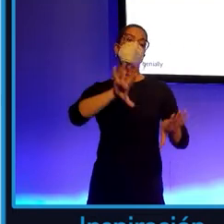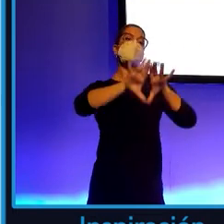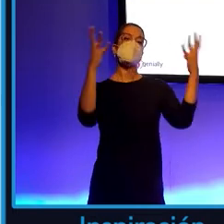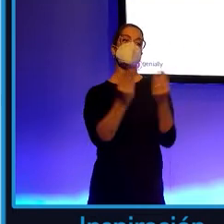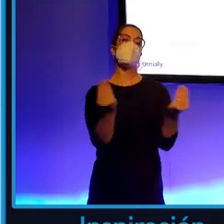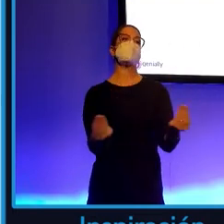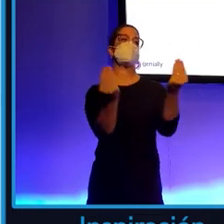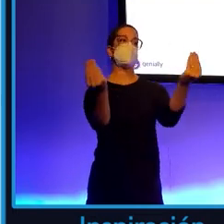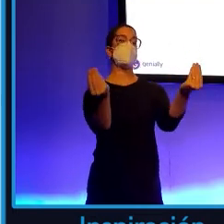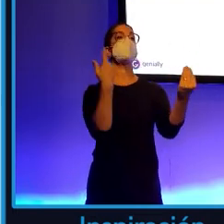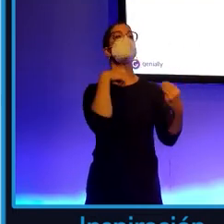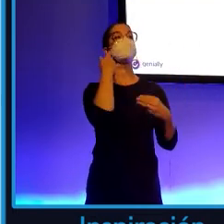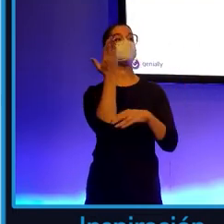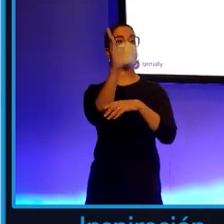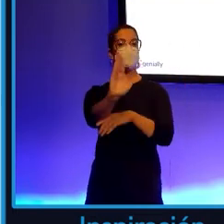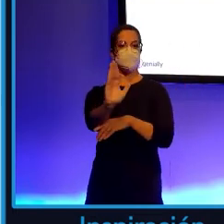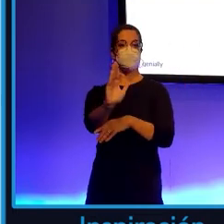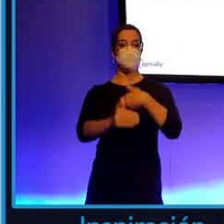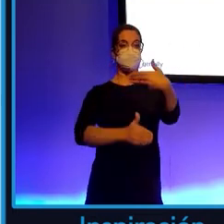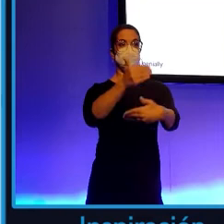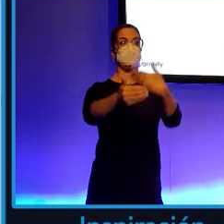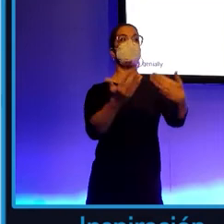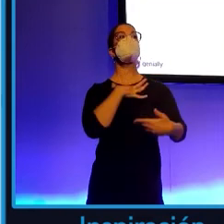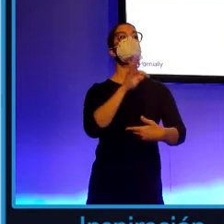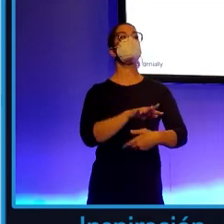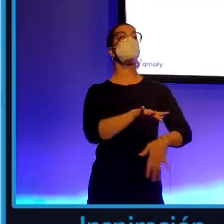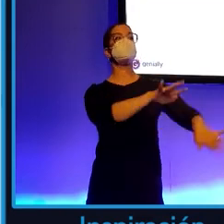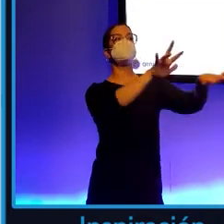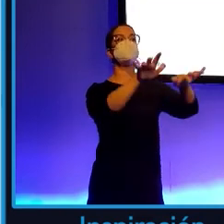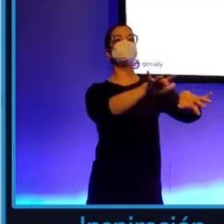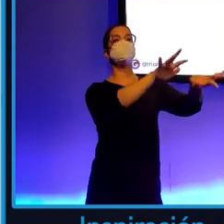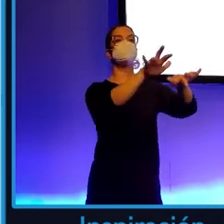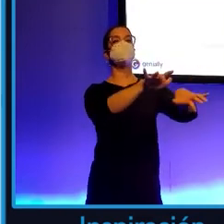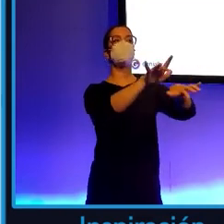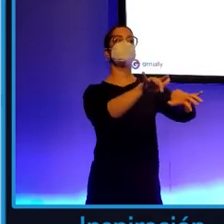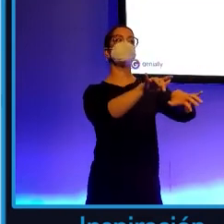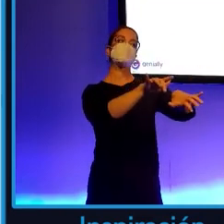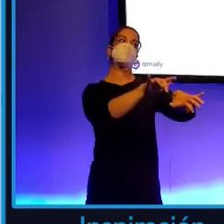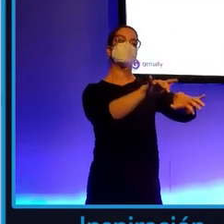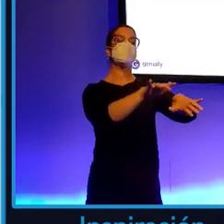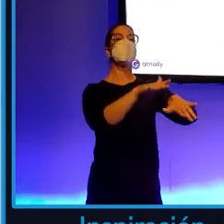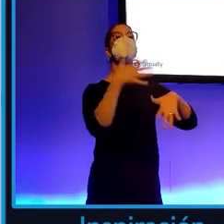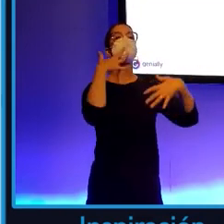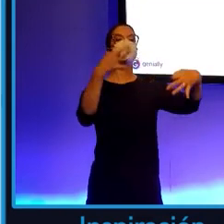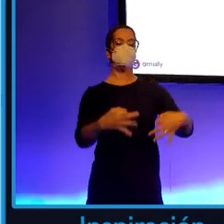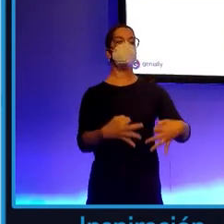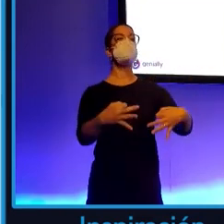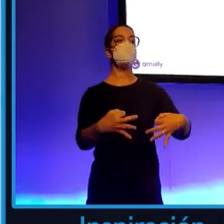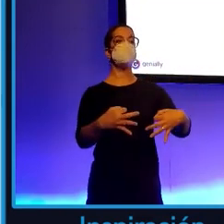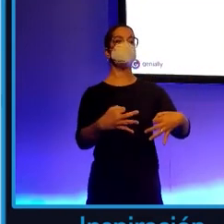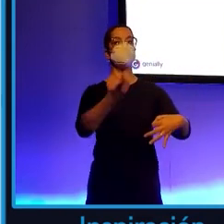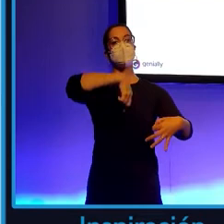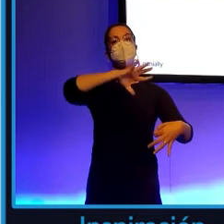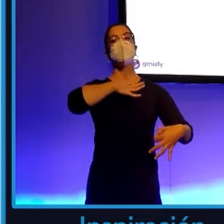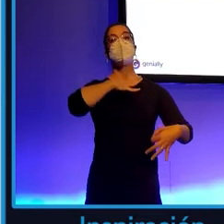voy a ver si a lo largo de la presentación puedo convencer a los que no han sido tan optimistas de que realmente tenemos posibilidades